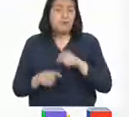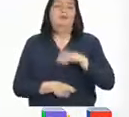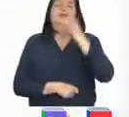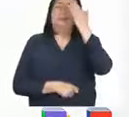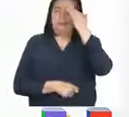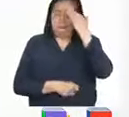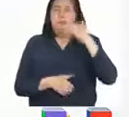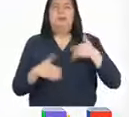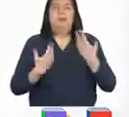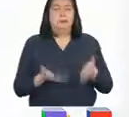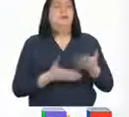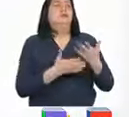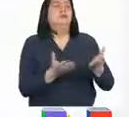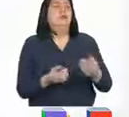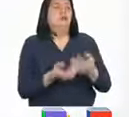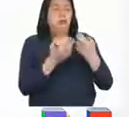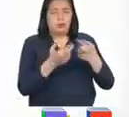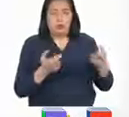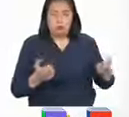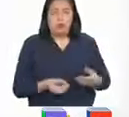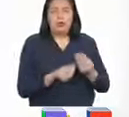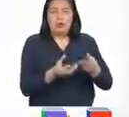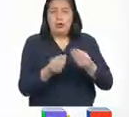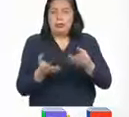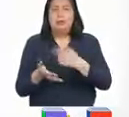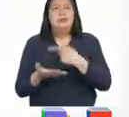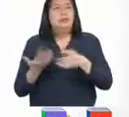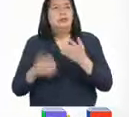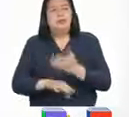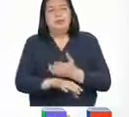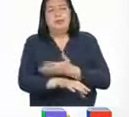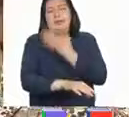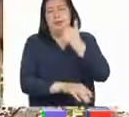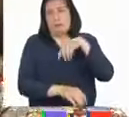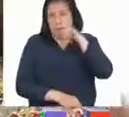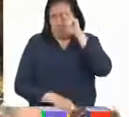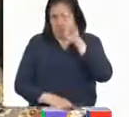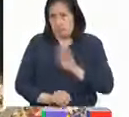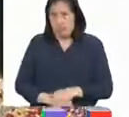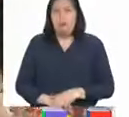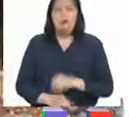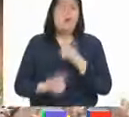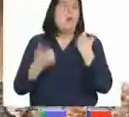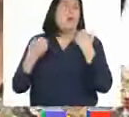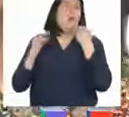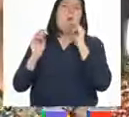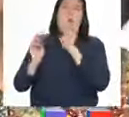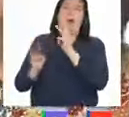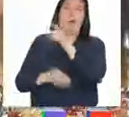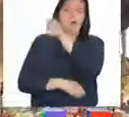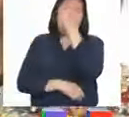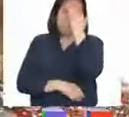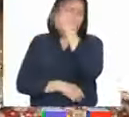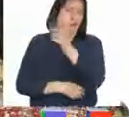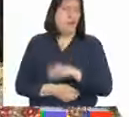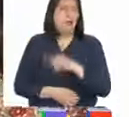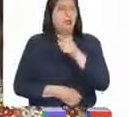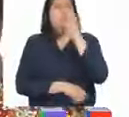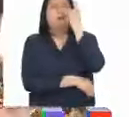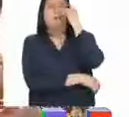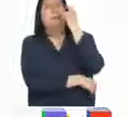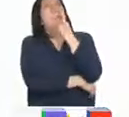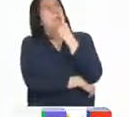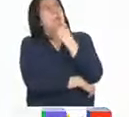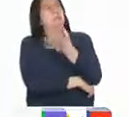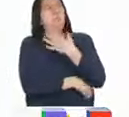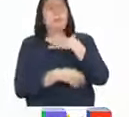podemos distribuir mejor nuestros recursos y medir nuestras mejoras como país. ¡Wow! ¿Sabe qué, profesor? Todo esto me hace